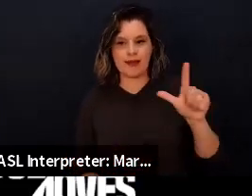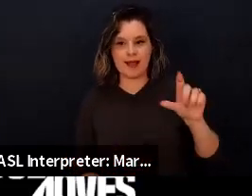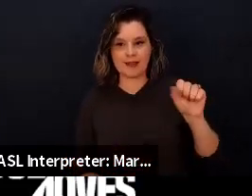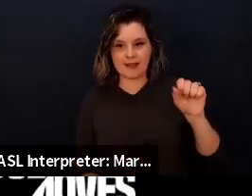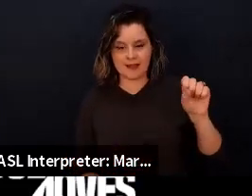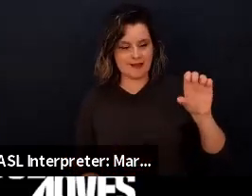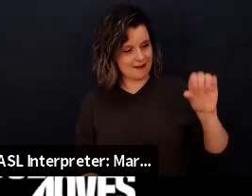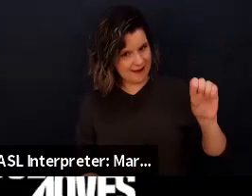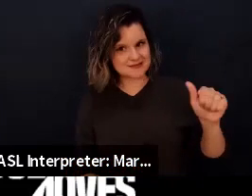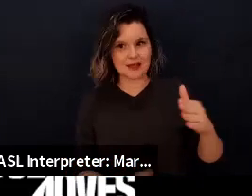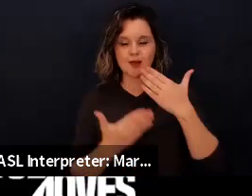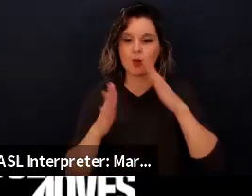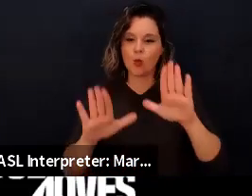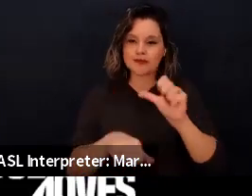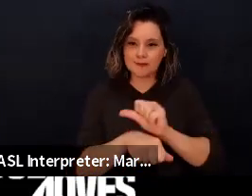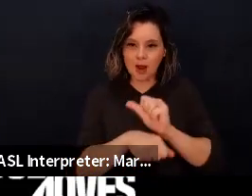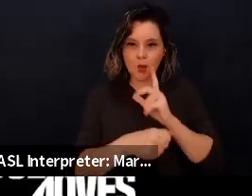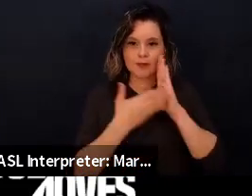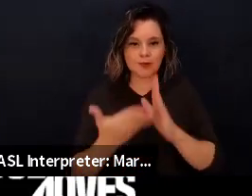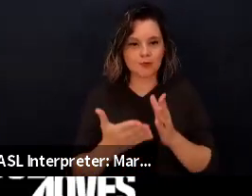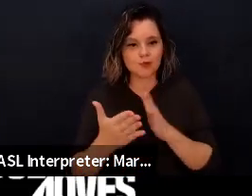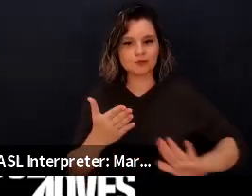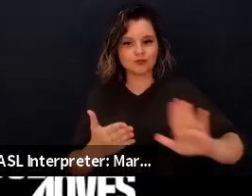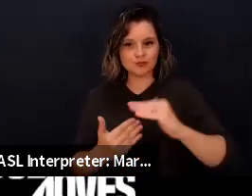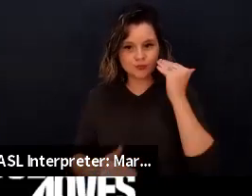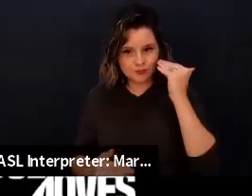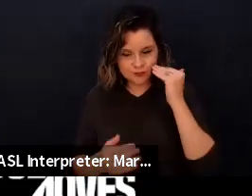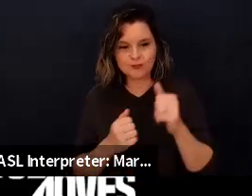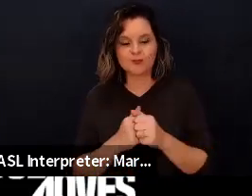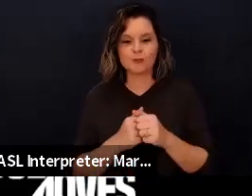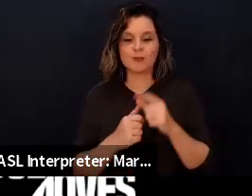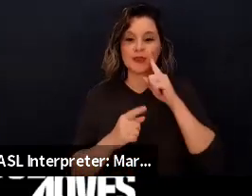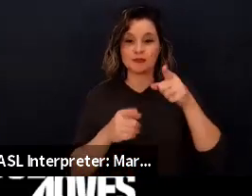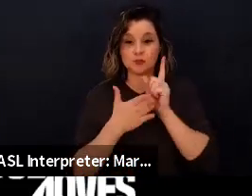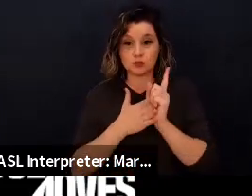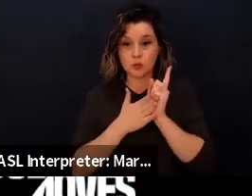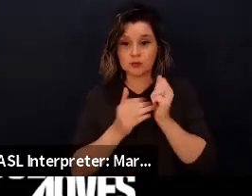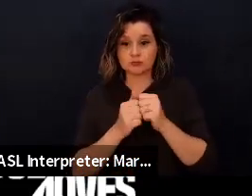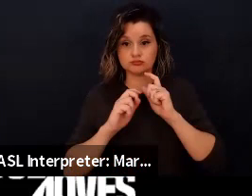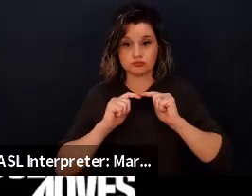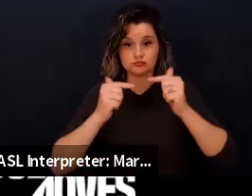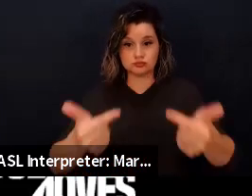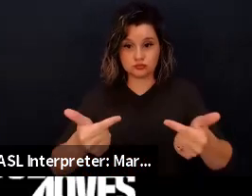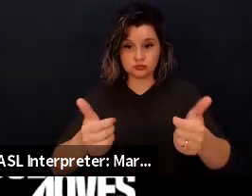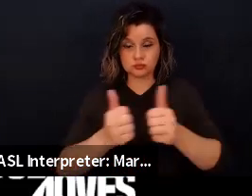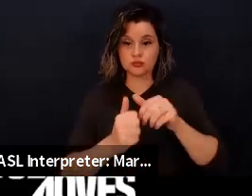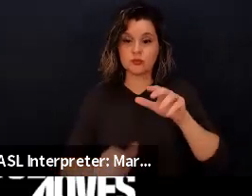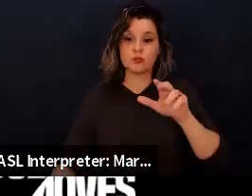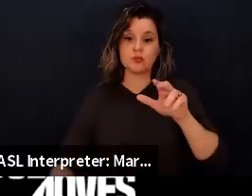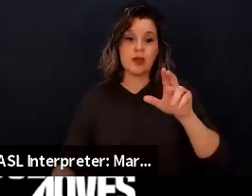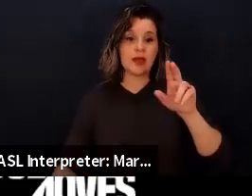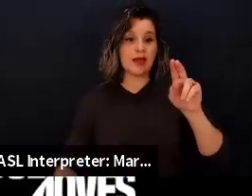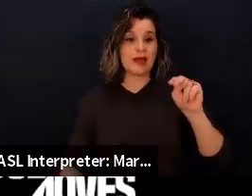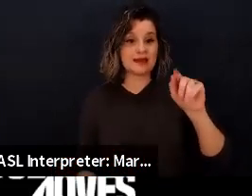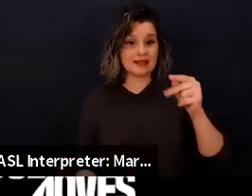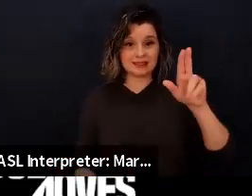hacen un buen trabajo y que nos van a brindar mucho de su conocimiento. Entonces, en este momento le paso a Nithya la palabra,